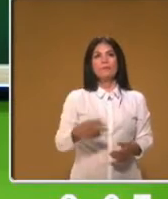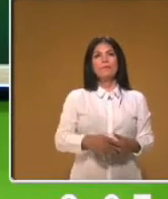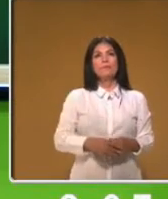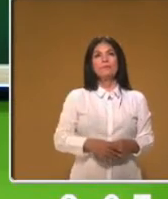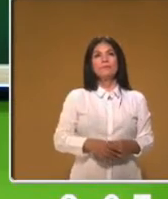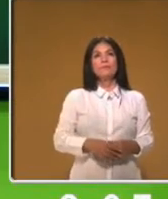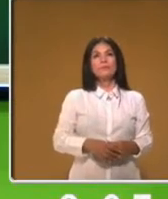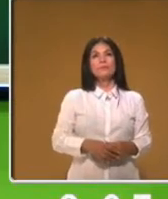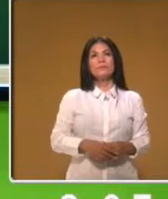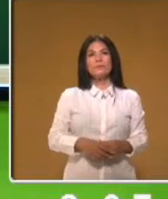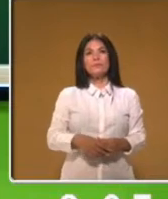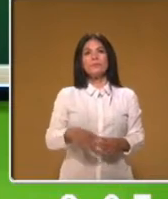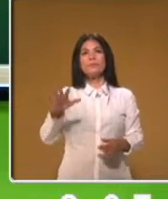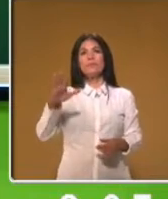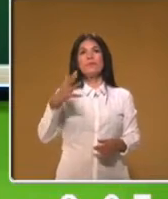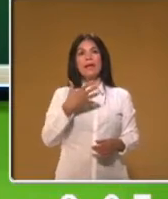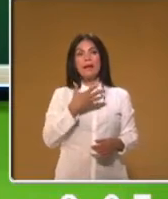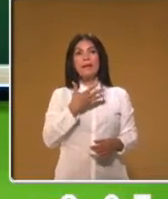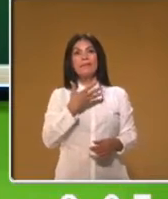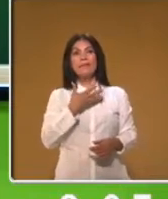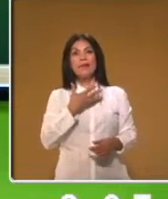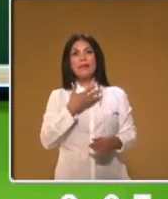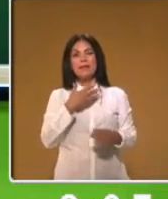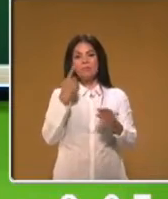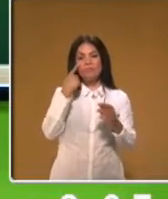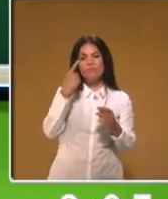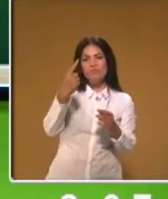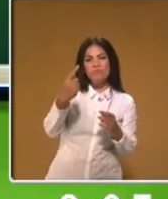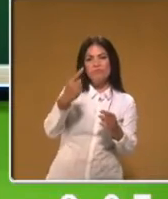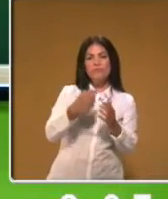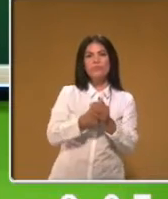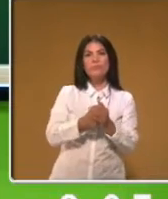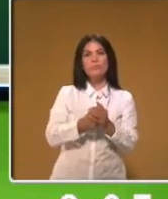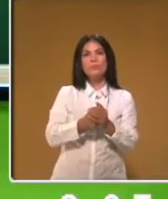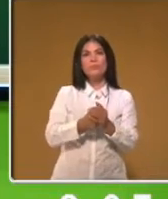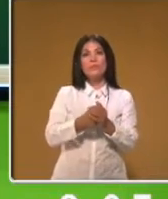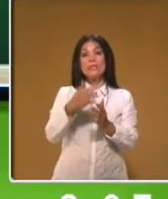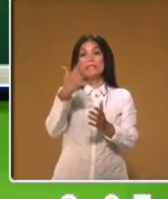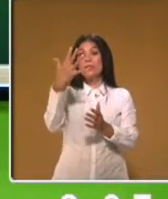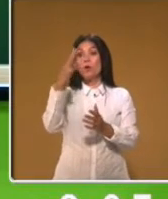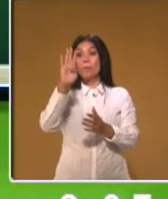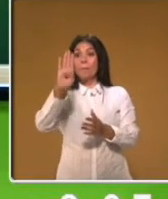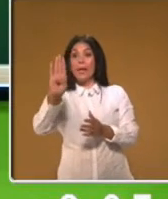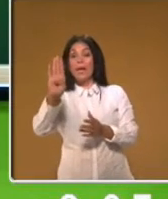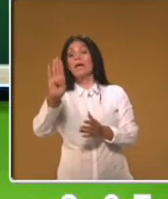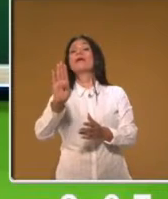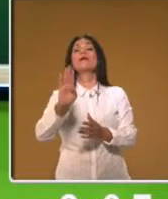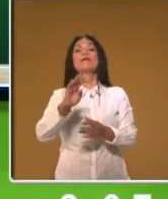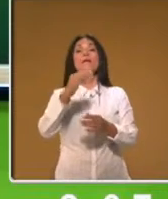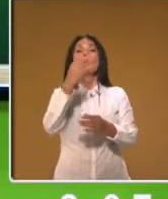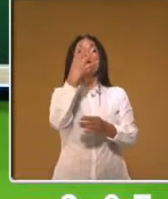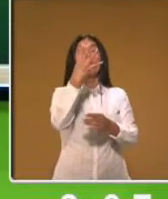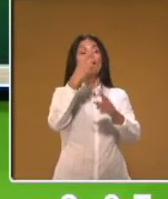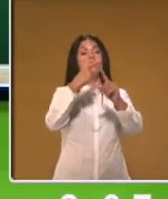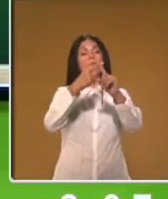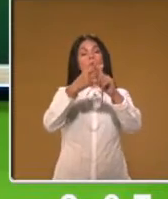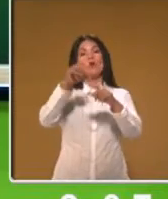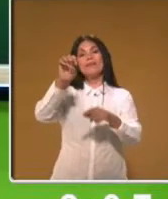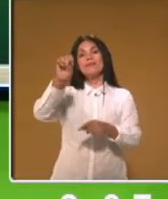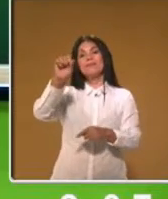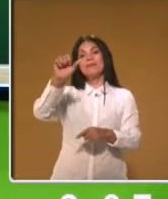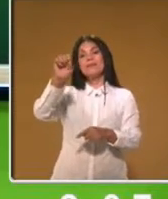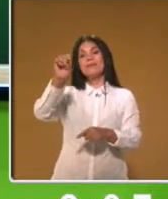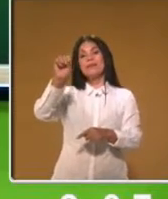a quedar como valor literal o de incógnita o de variable la B. 4 por 60 me da 240